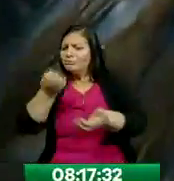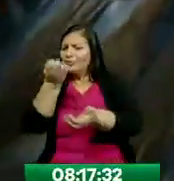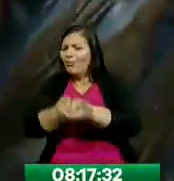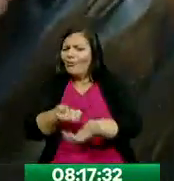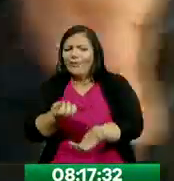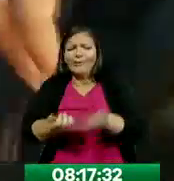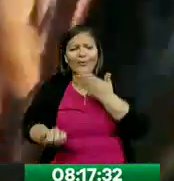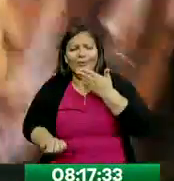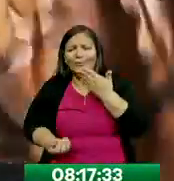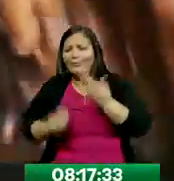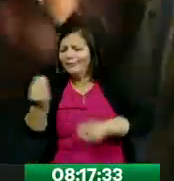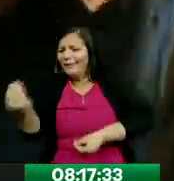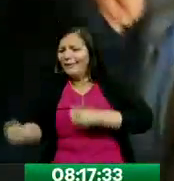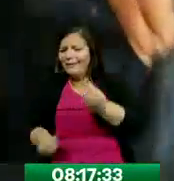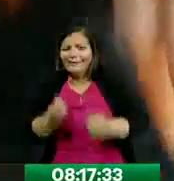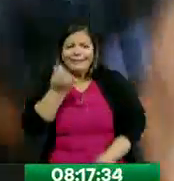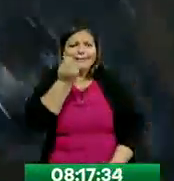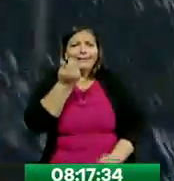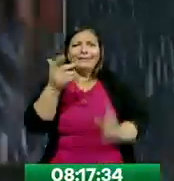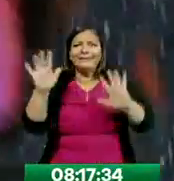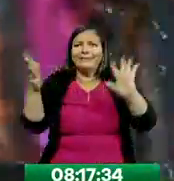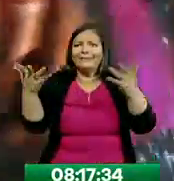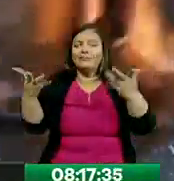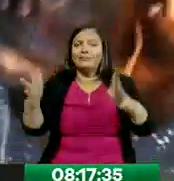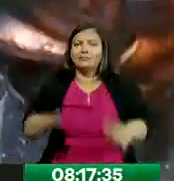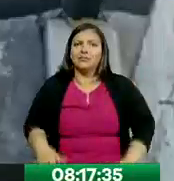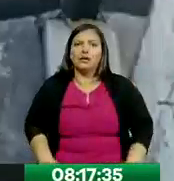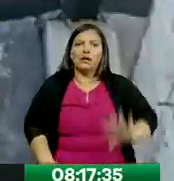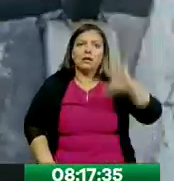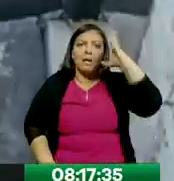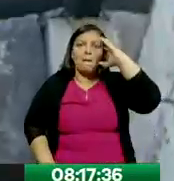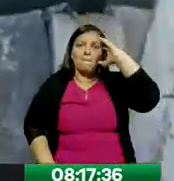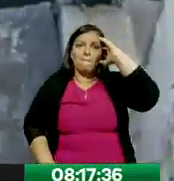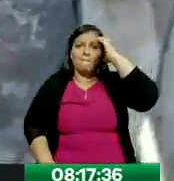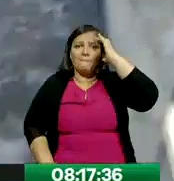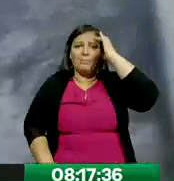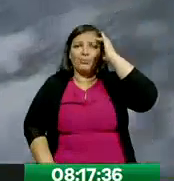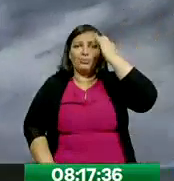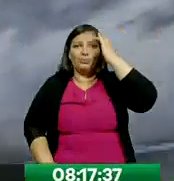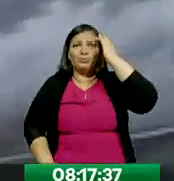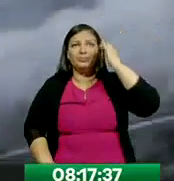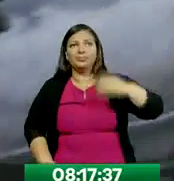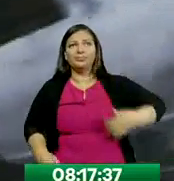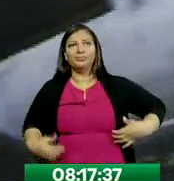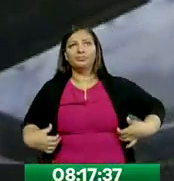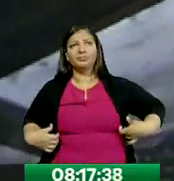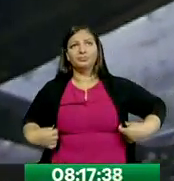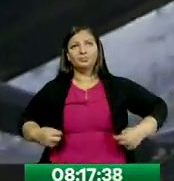perdió. Y por otro lado busca también devolverle la paz a su familia, informó Charlie Pisa.